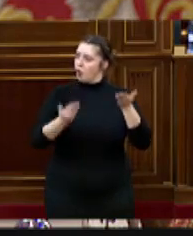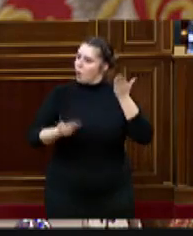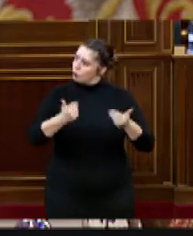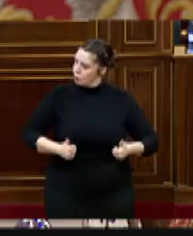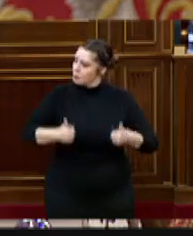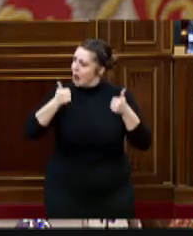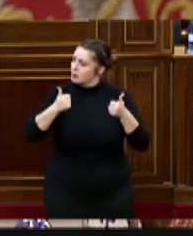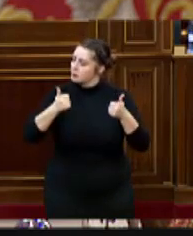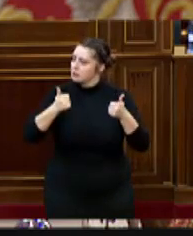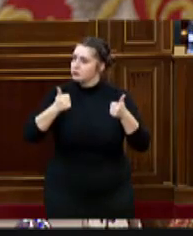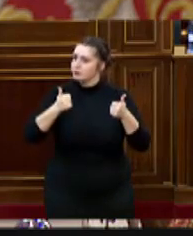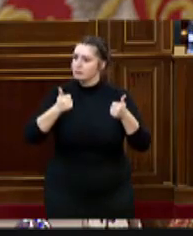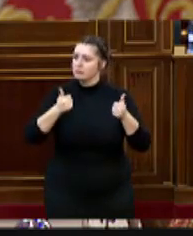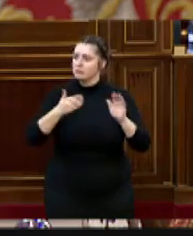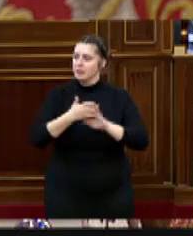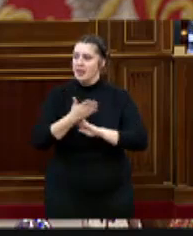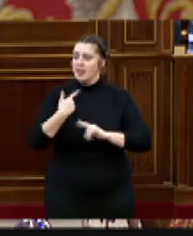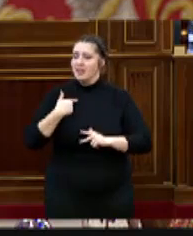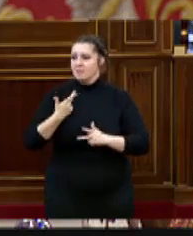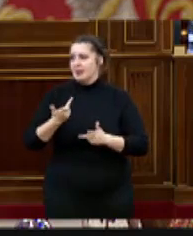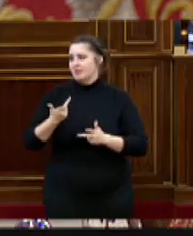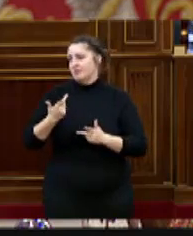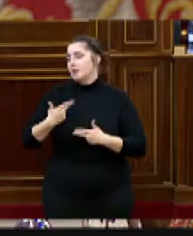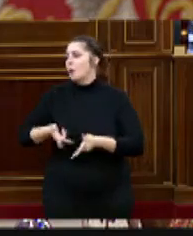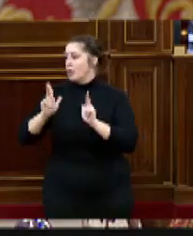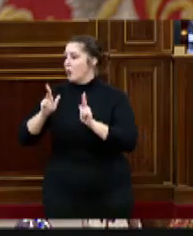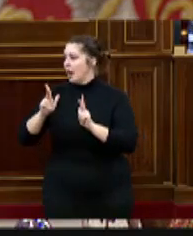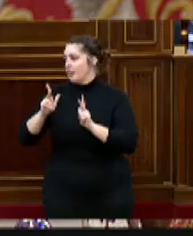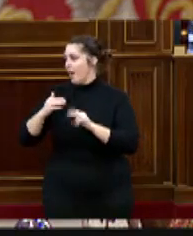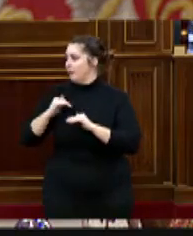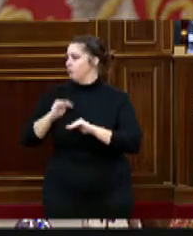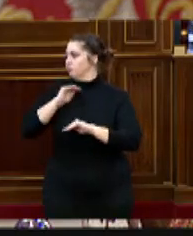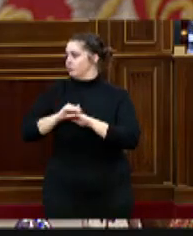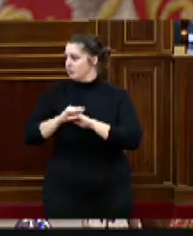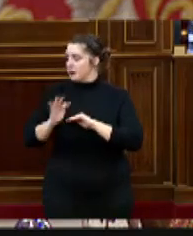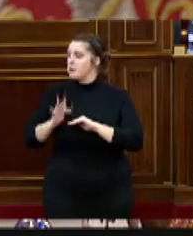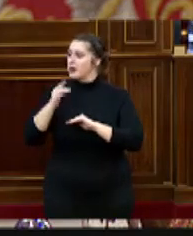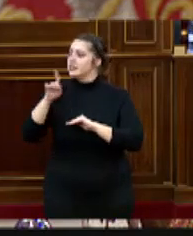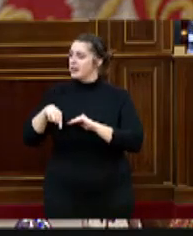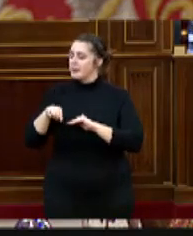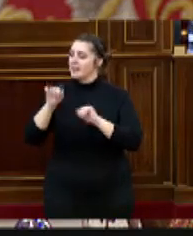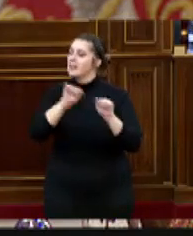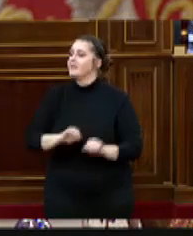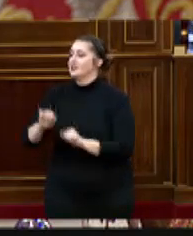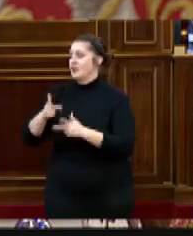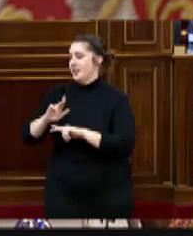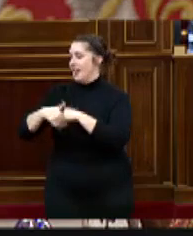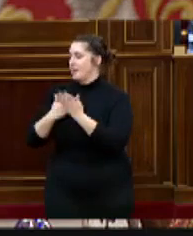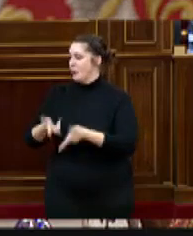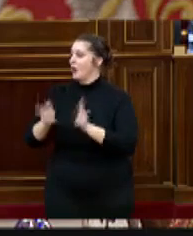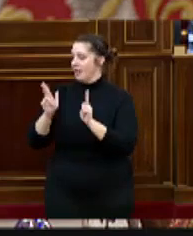justos más merecedores de nuestra democracia y a la par mejores Defensores de esta